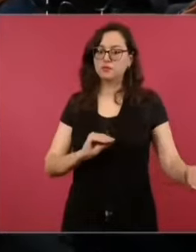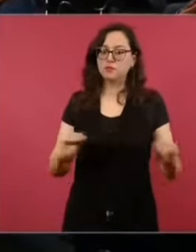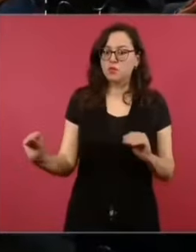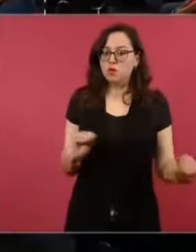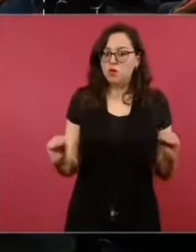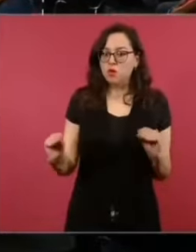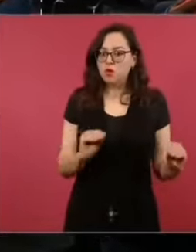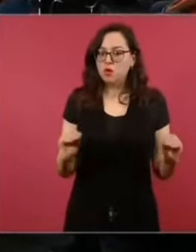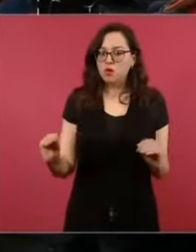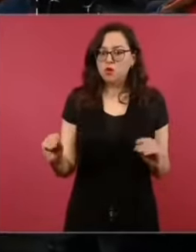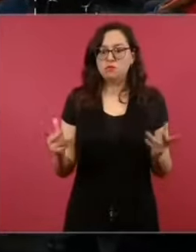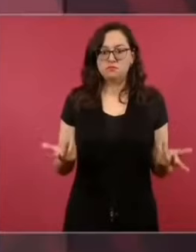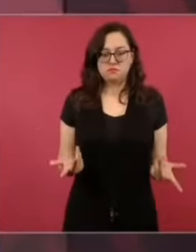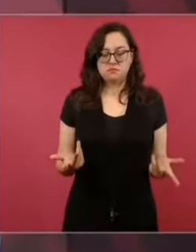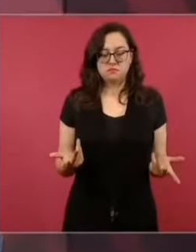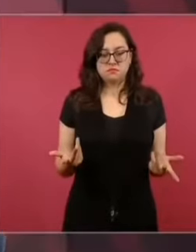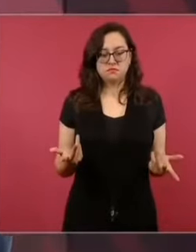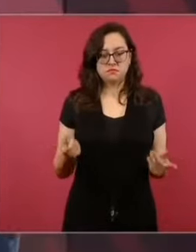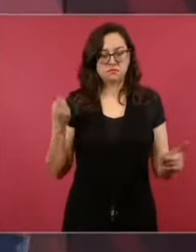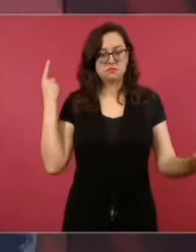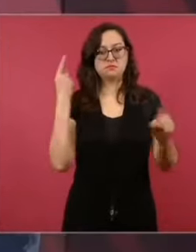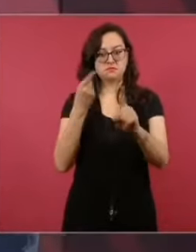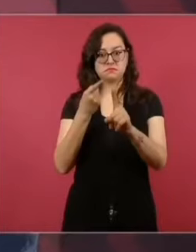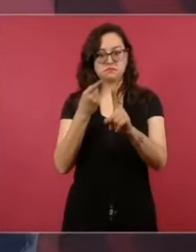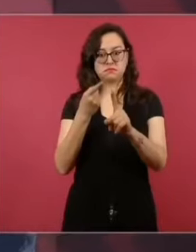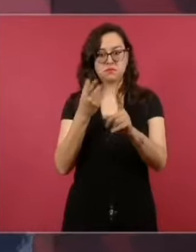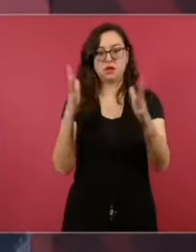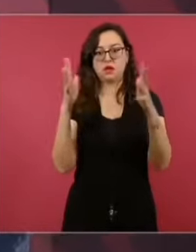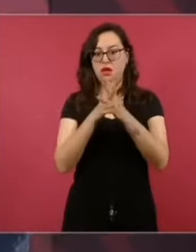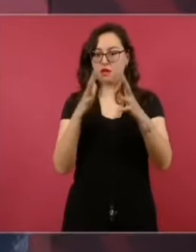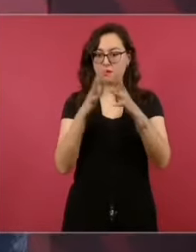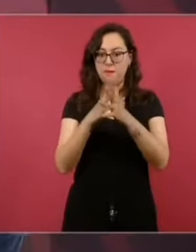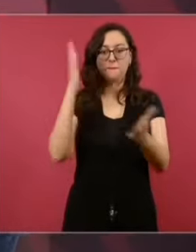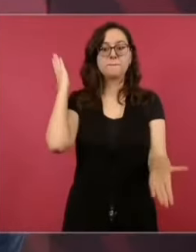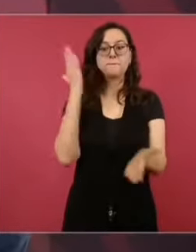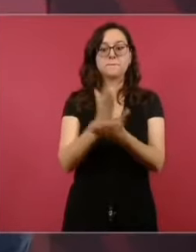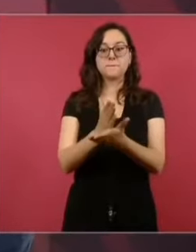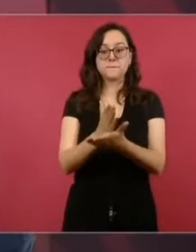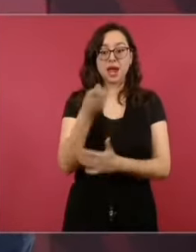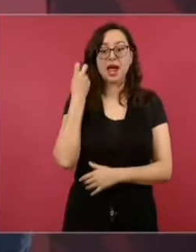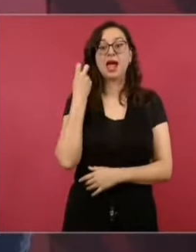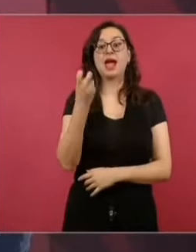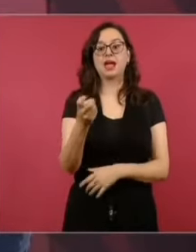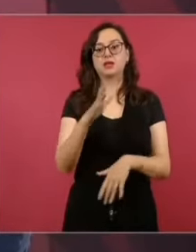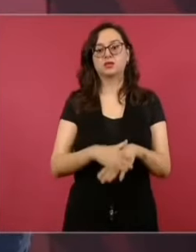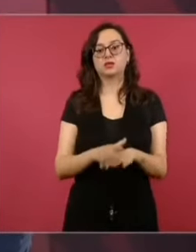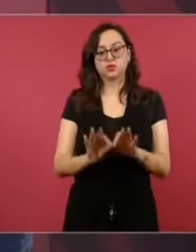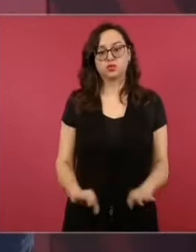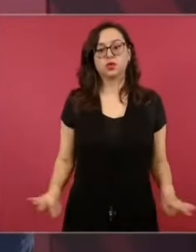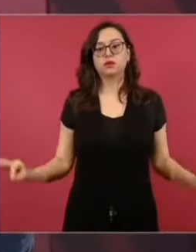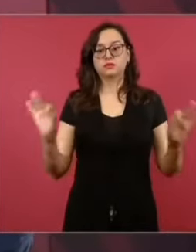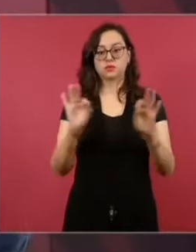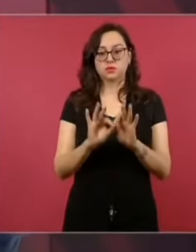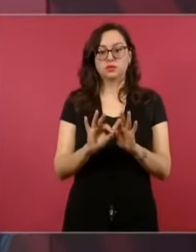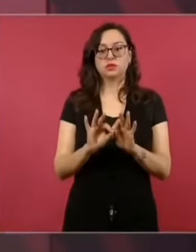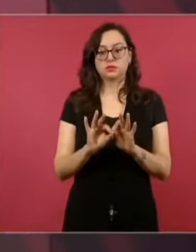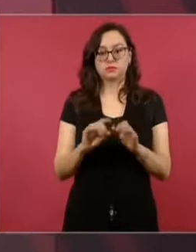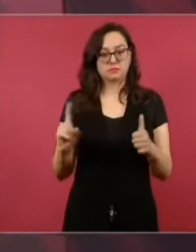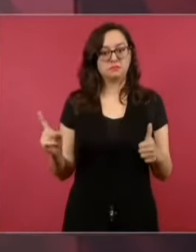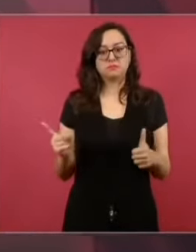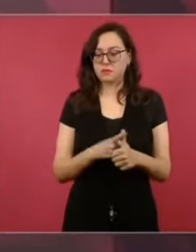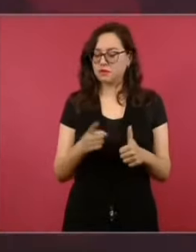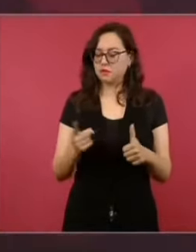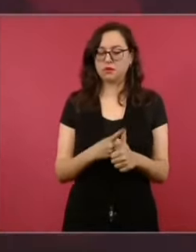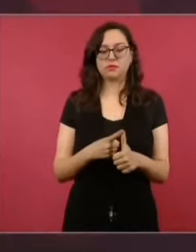que se logre el cese al fuego. Eso es lo más importante, como un primer